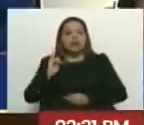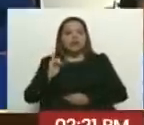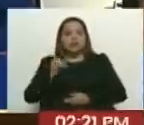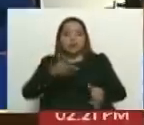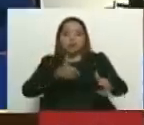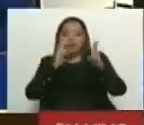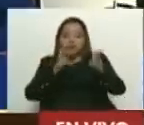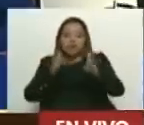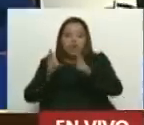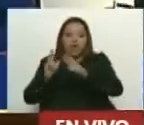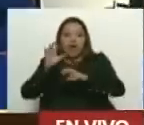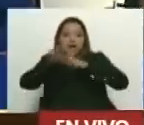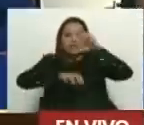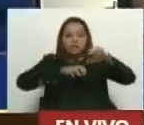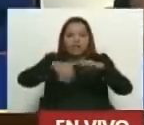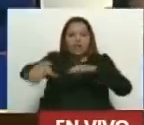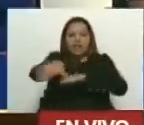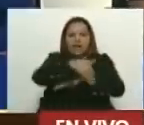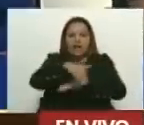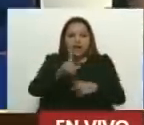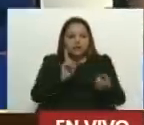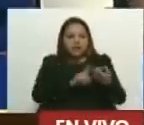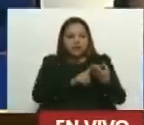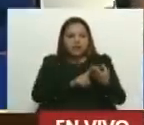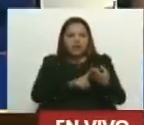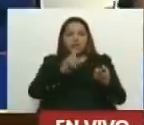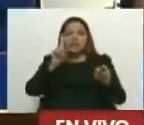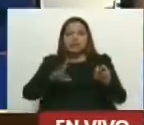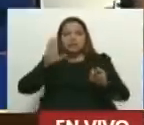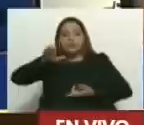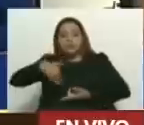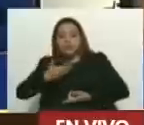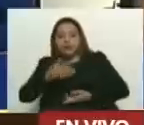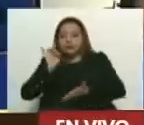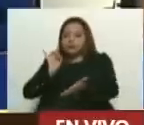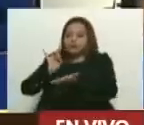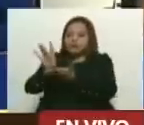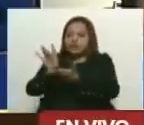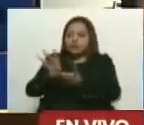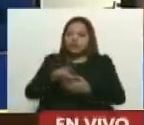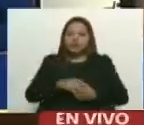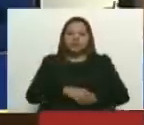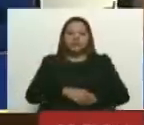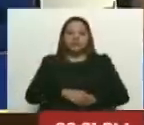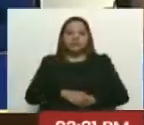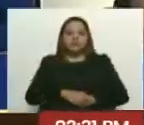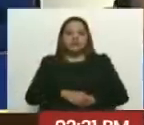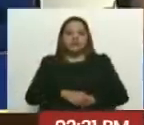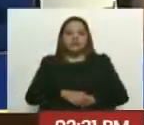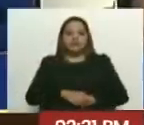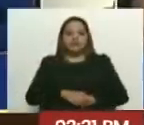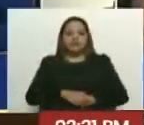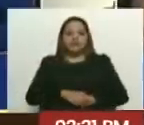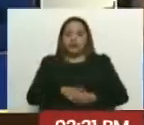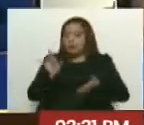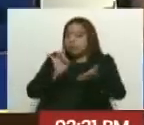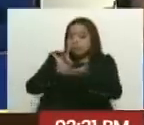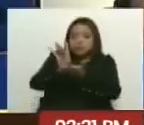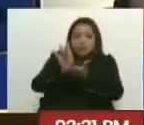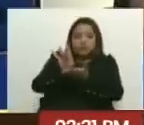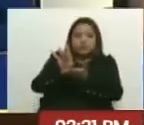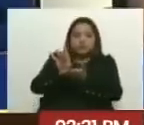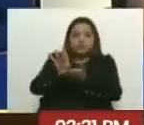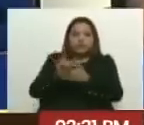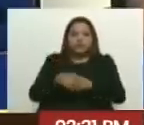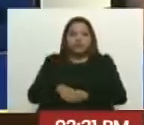matar animales en las calles, ordenar la expulsión prácticamente un exilio del